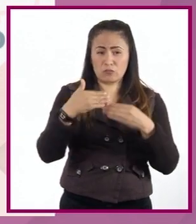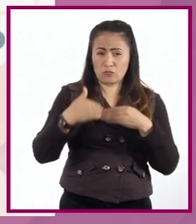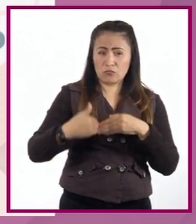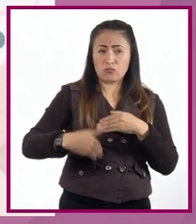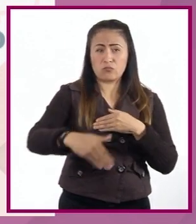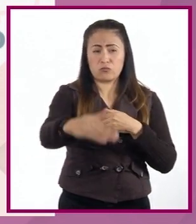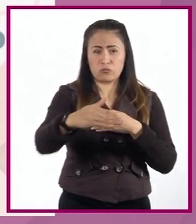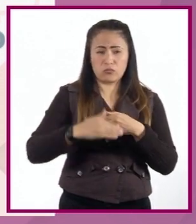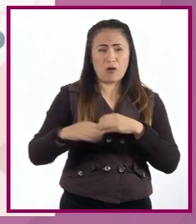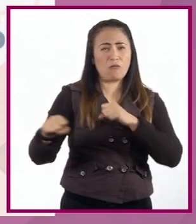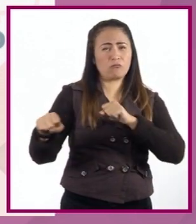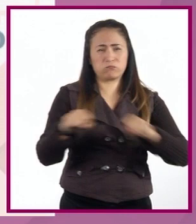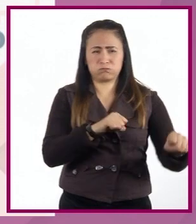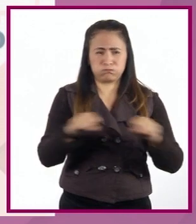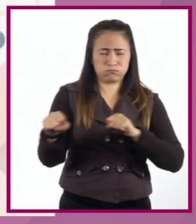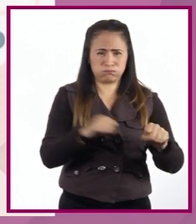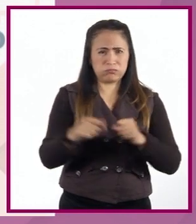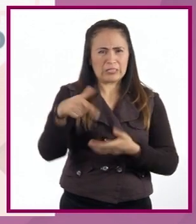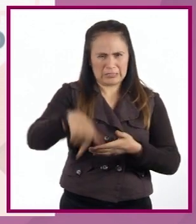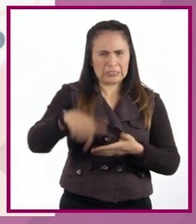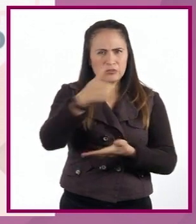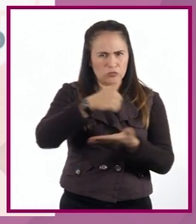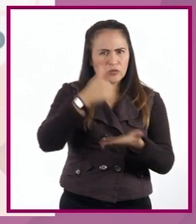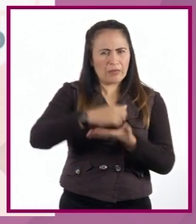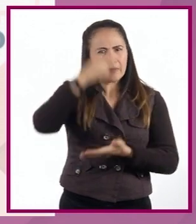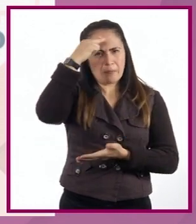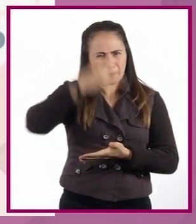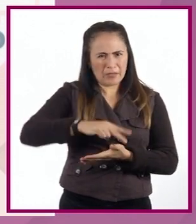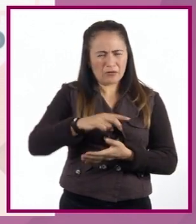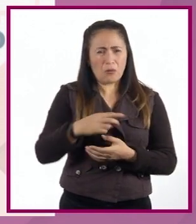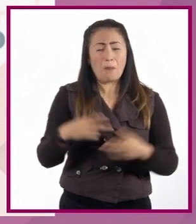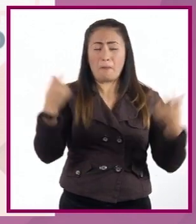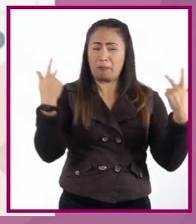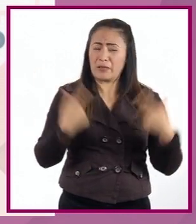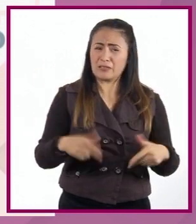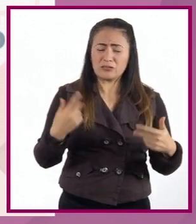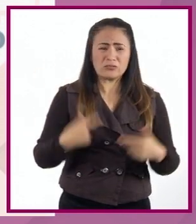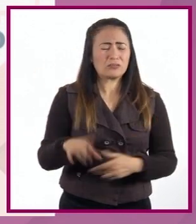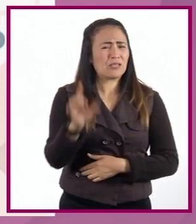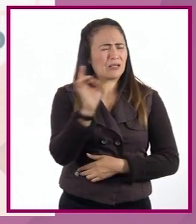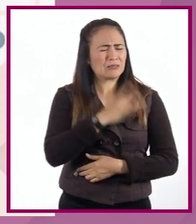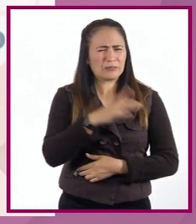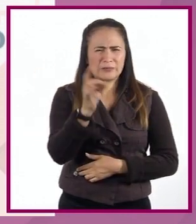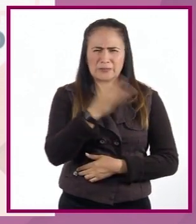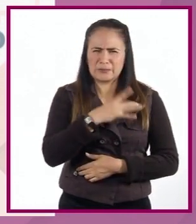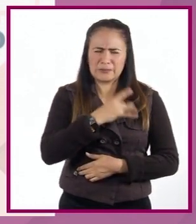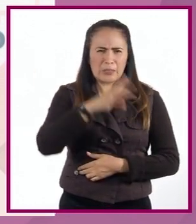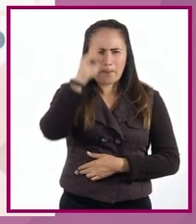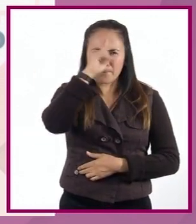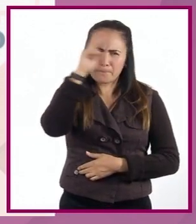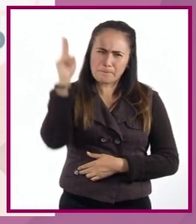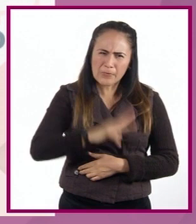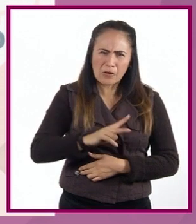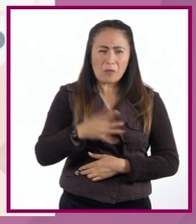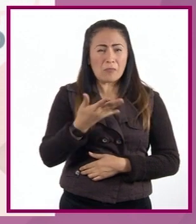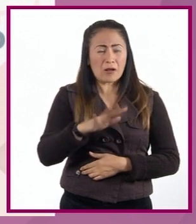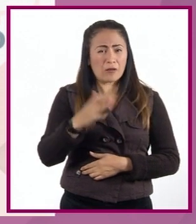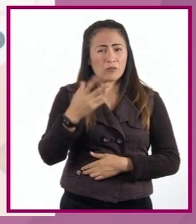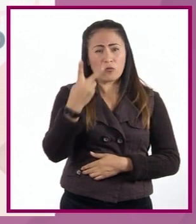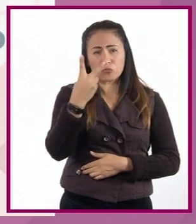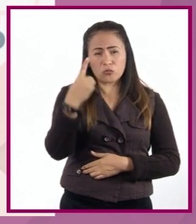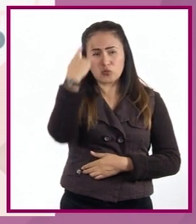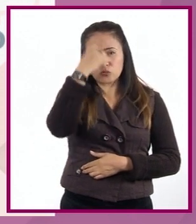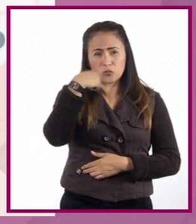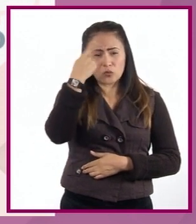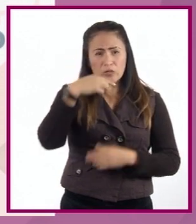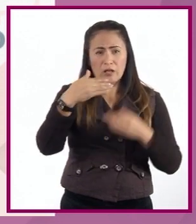de México y causó escenas de pánico entre sus habitantes. Aproximadamente 2 horas después